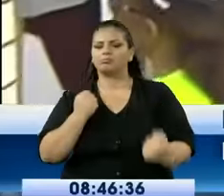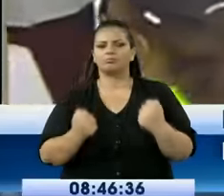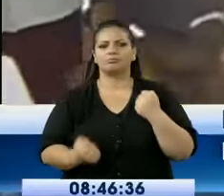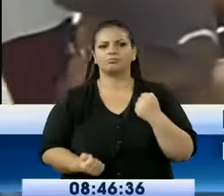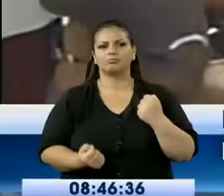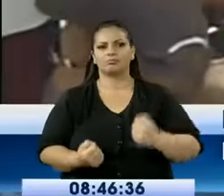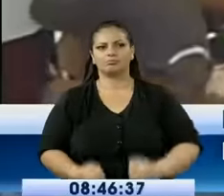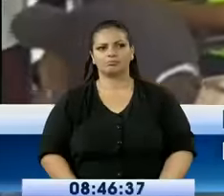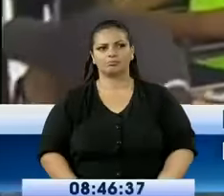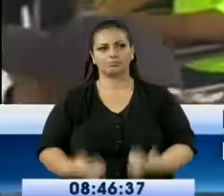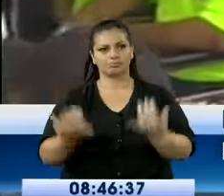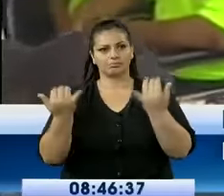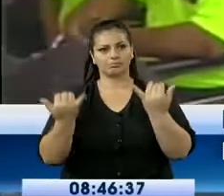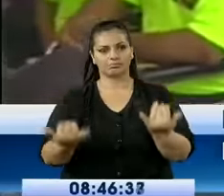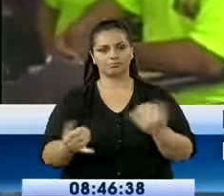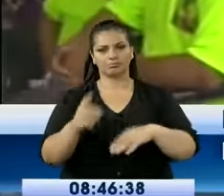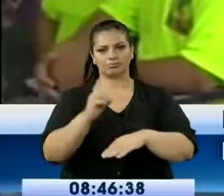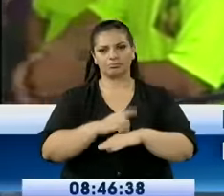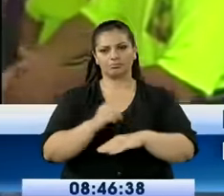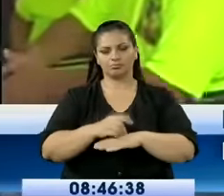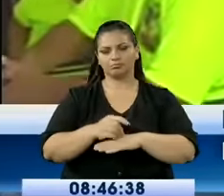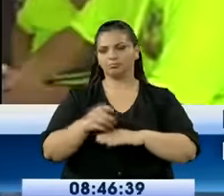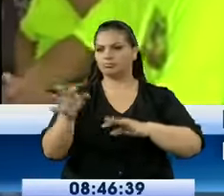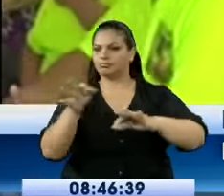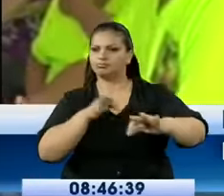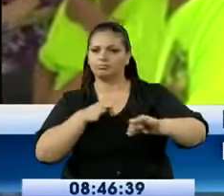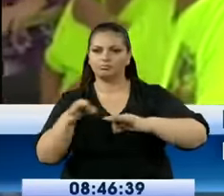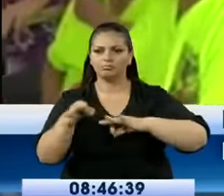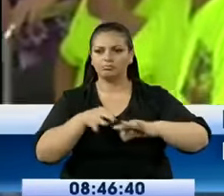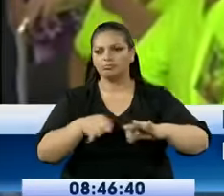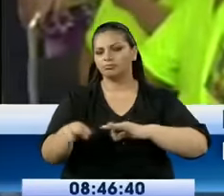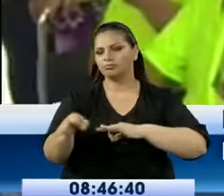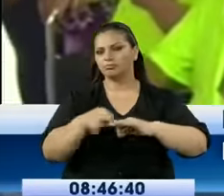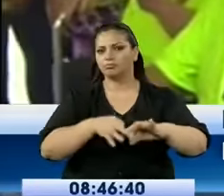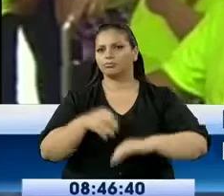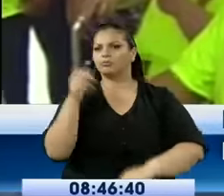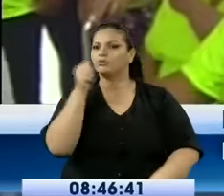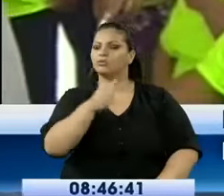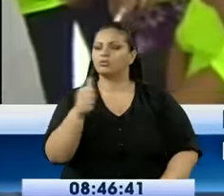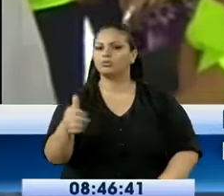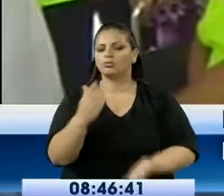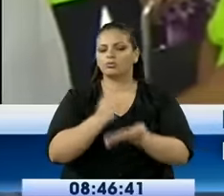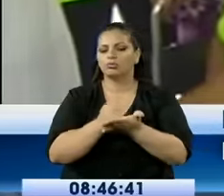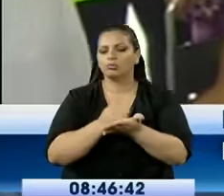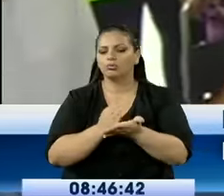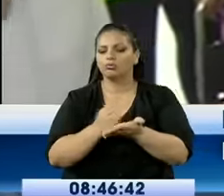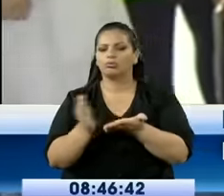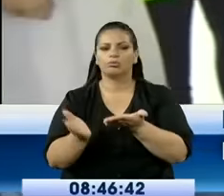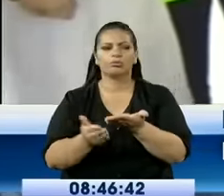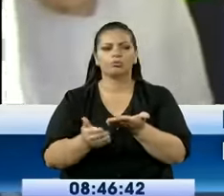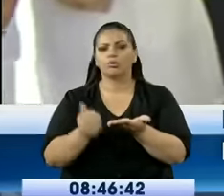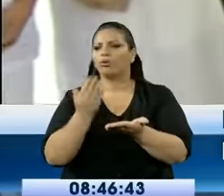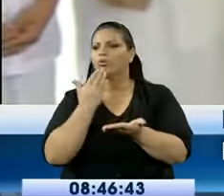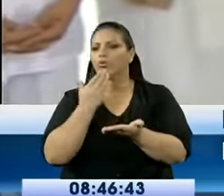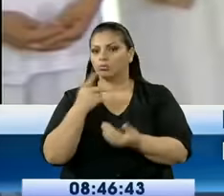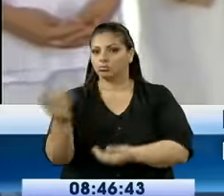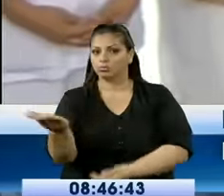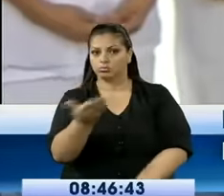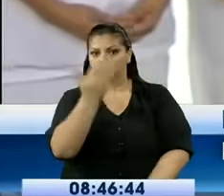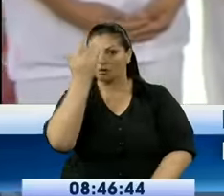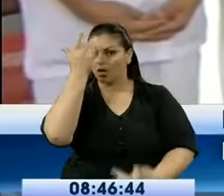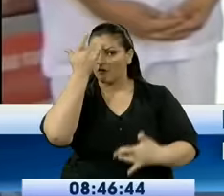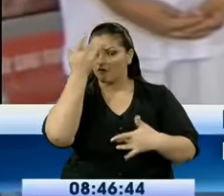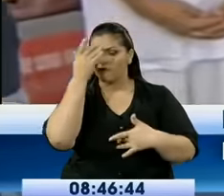ellos van a conocer cómo elaborar una receta nutritiva, y es que las personas con diabetes necesitan,